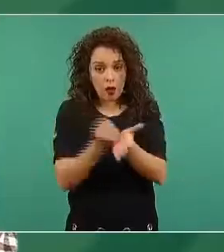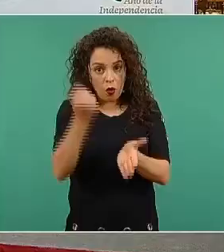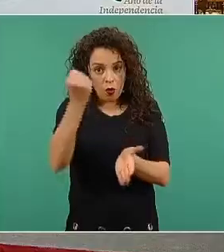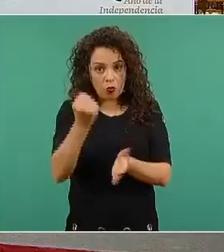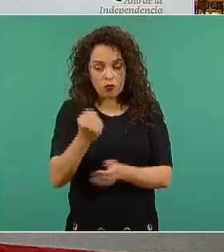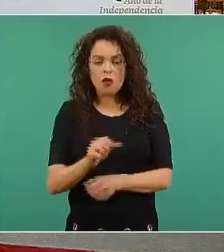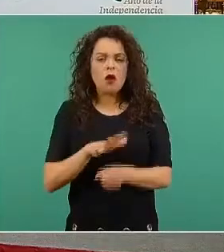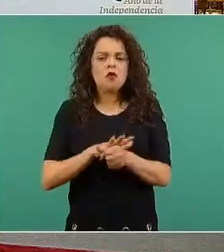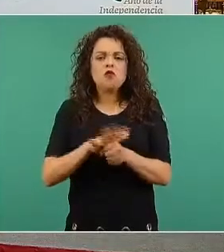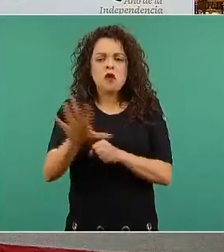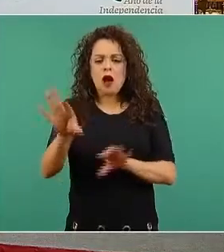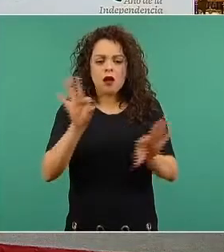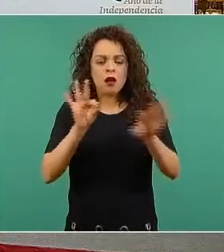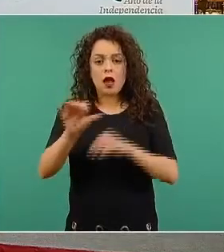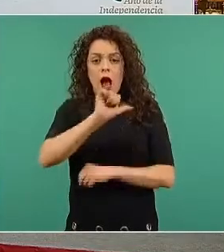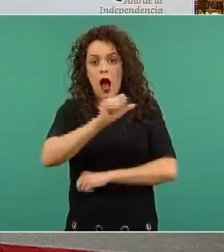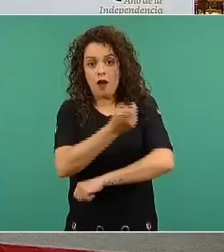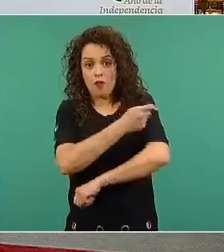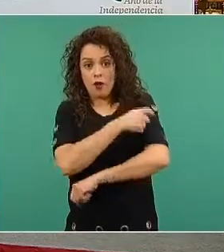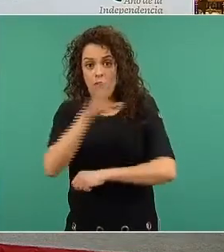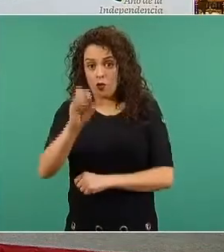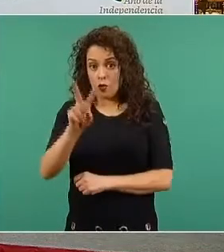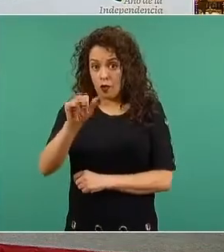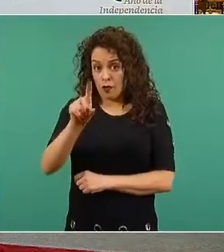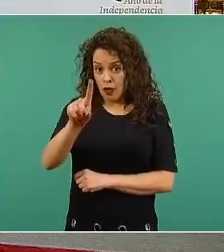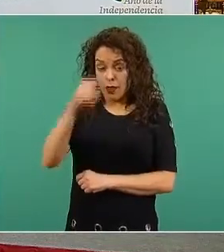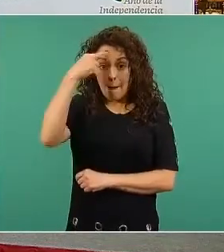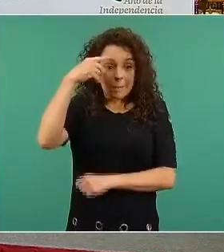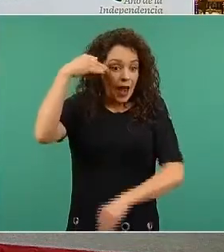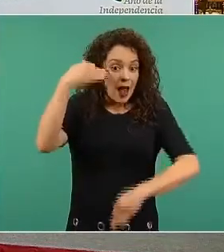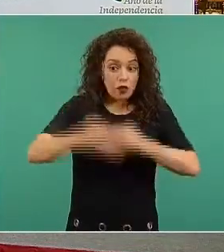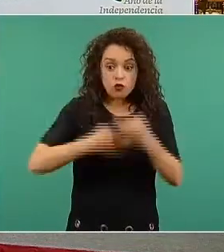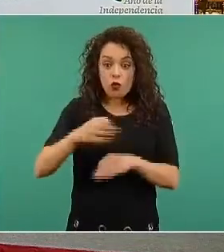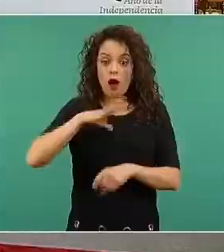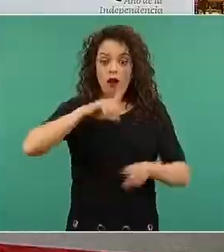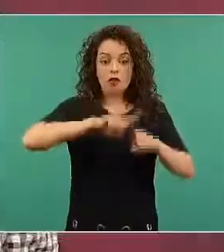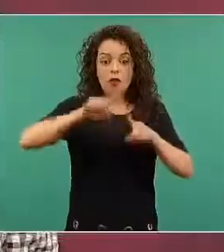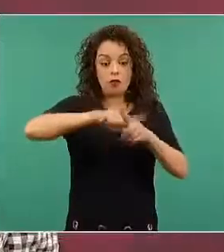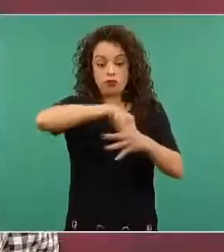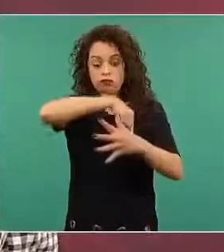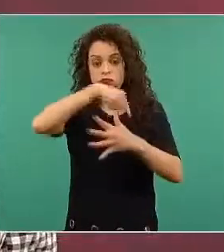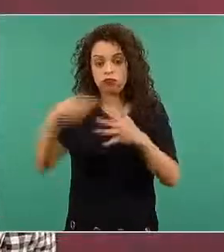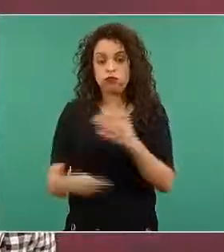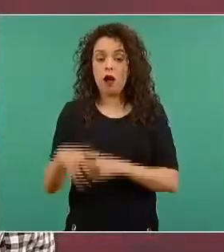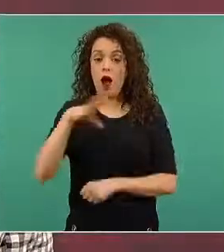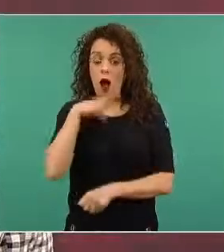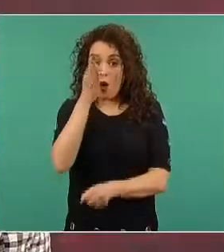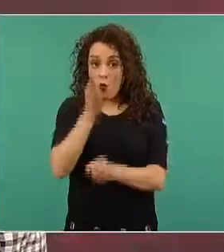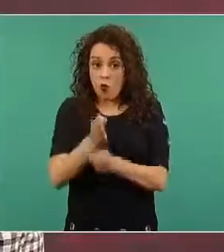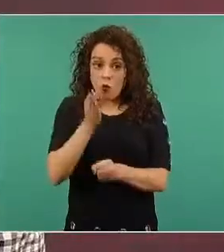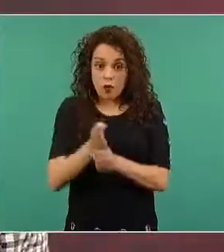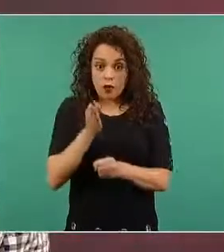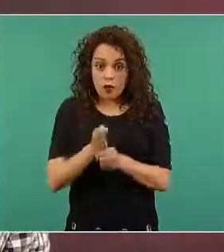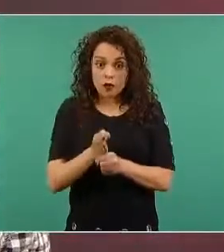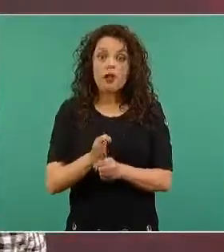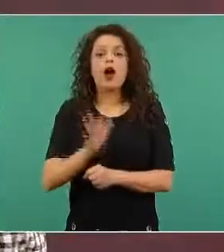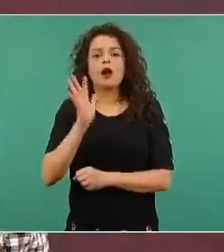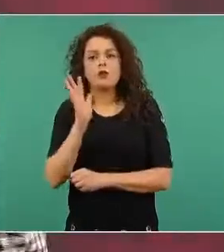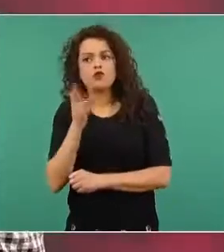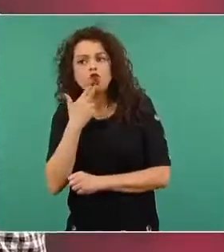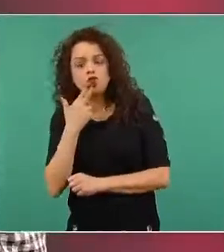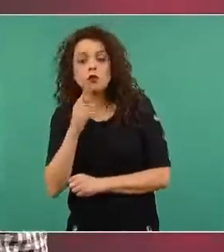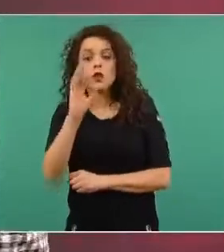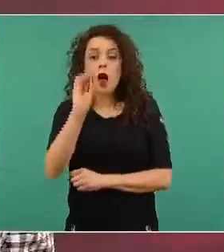COVID, para todas las vacunas COVID, digamos la diversidad de vacunas COVID que en este momento están ya sea en uso o